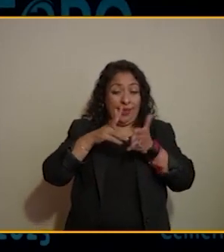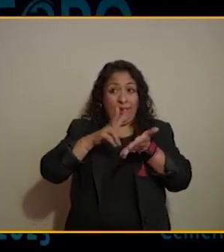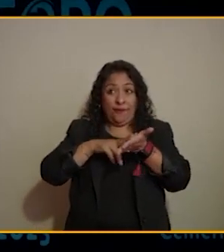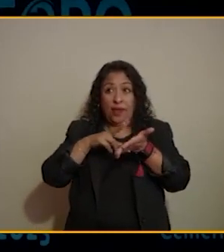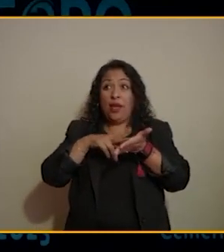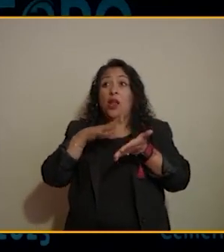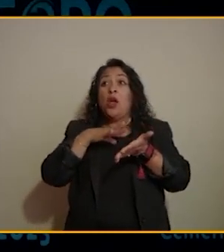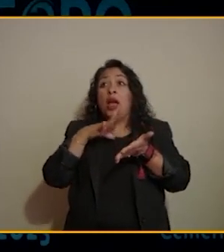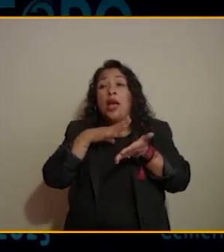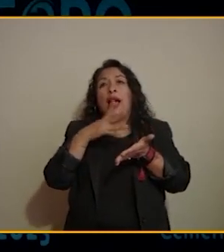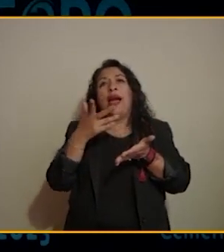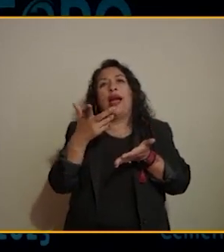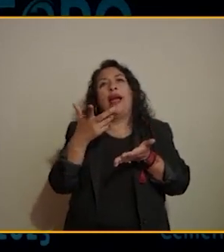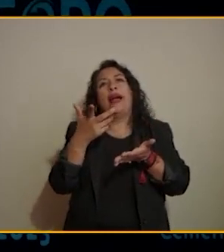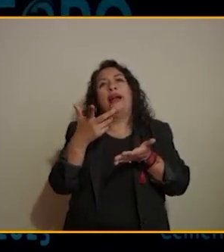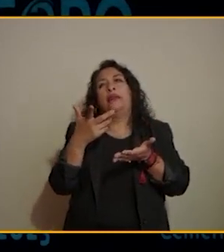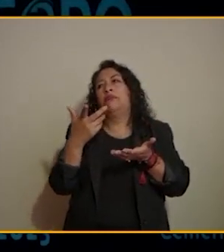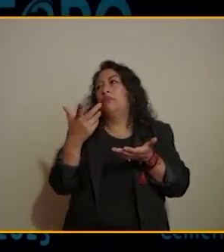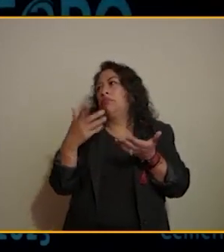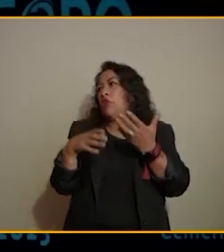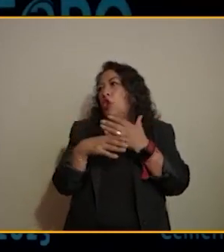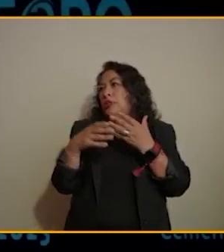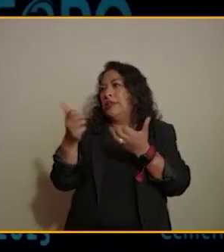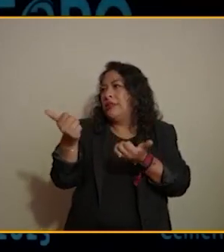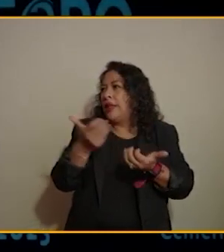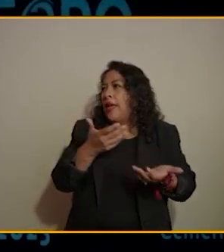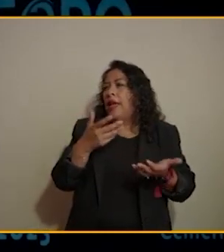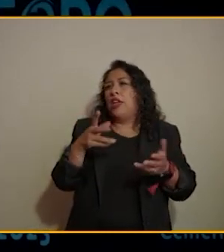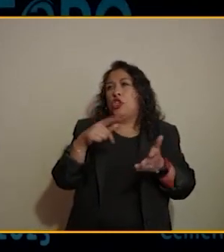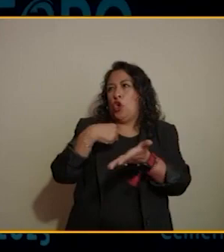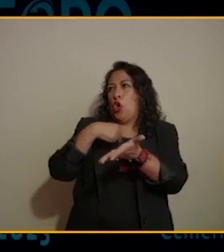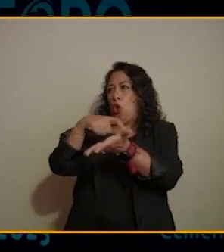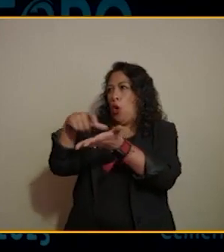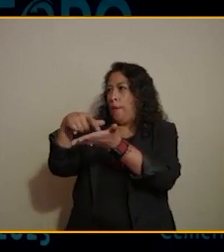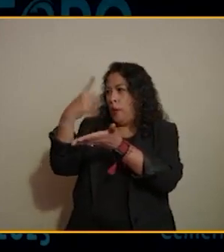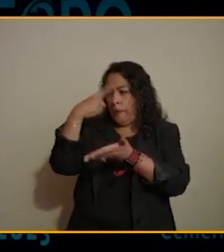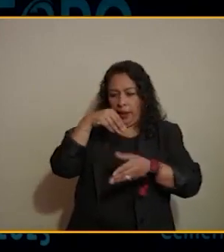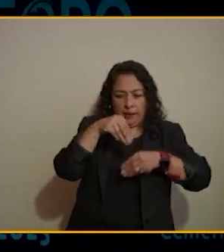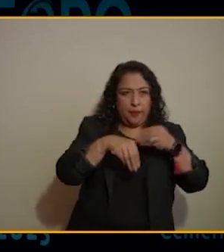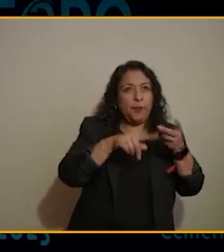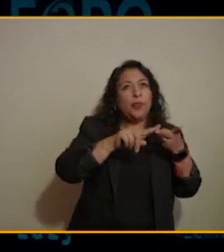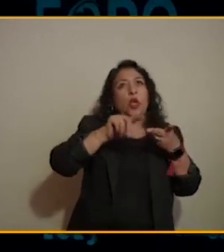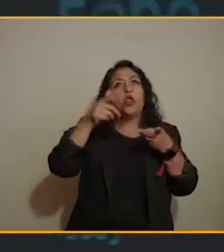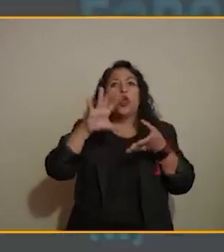a la cadena de suministro, que son todos nuestros proveedores, y también vamos a tener a la